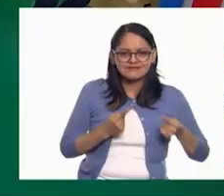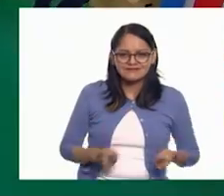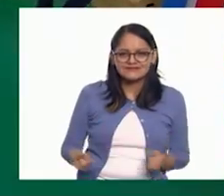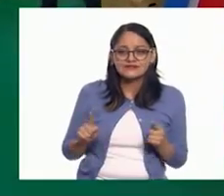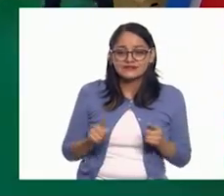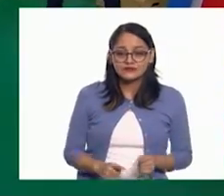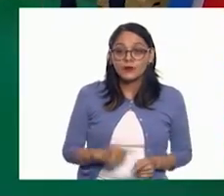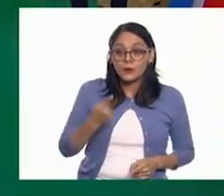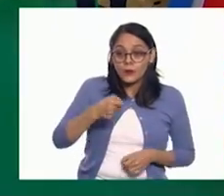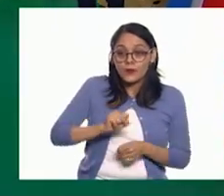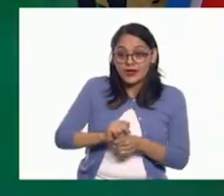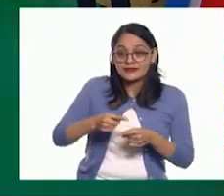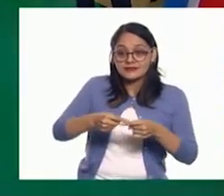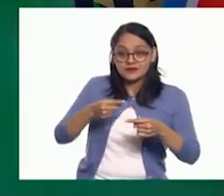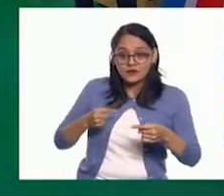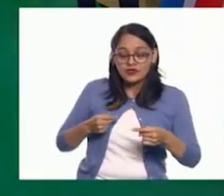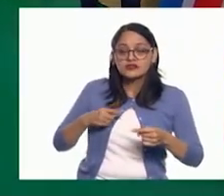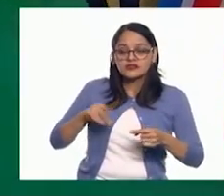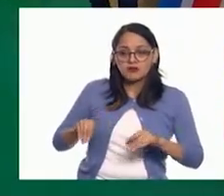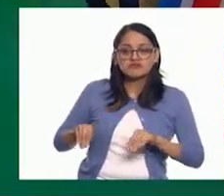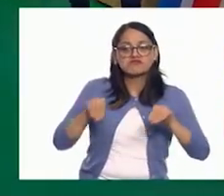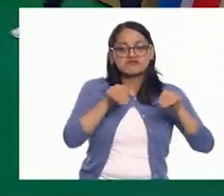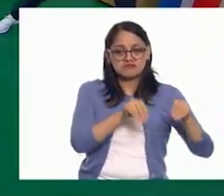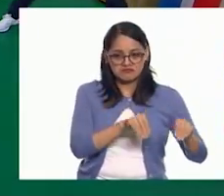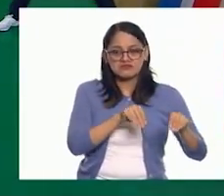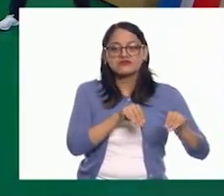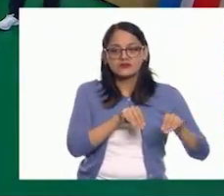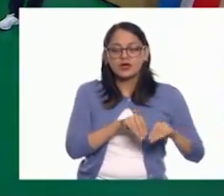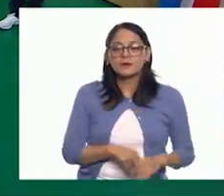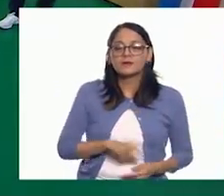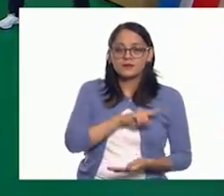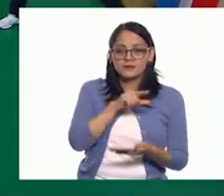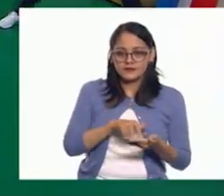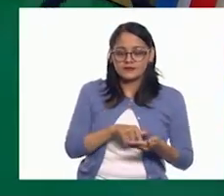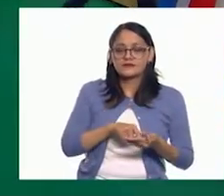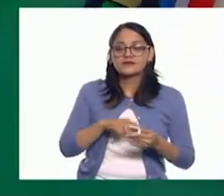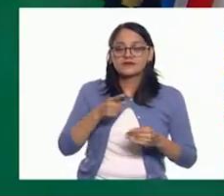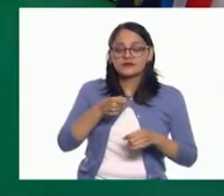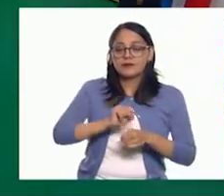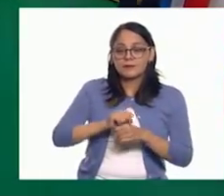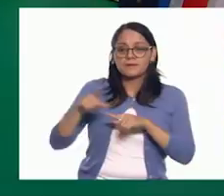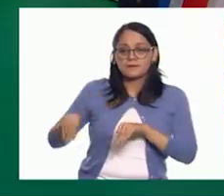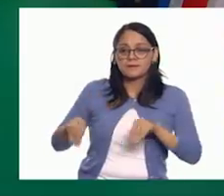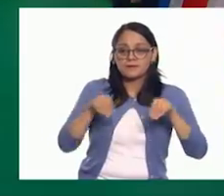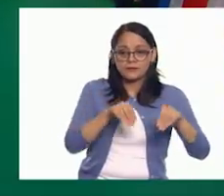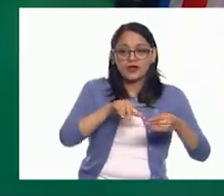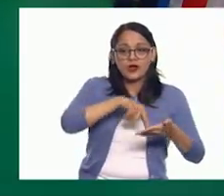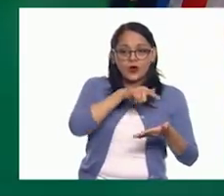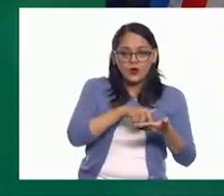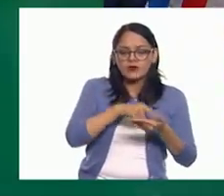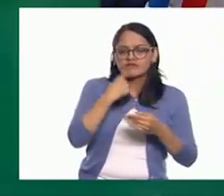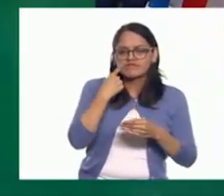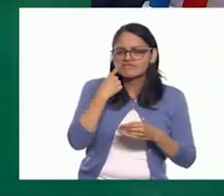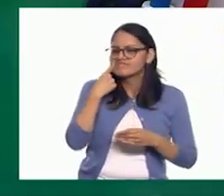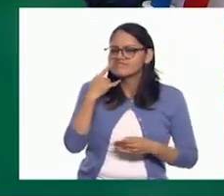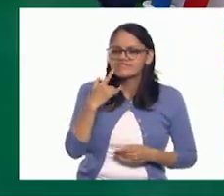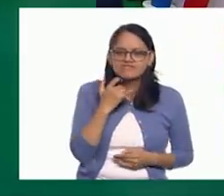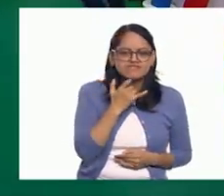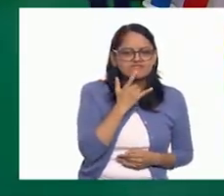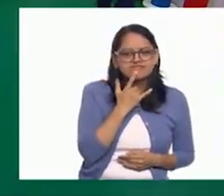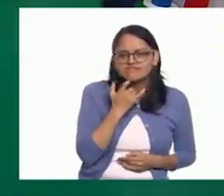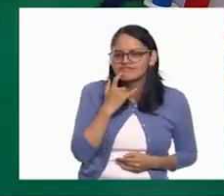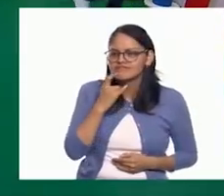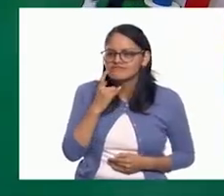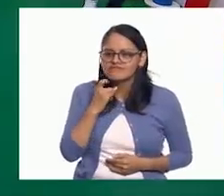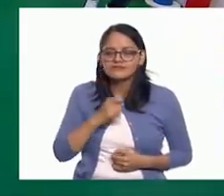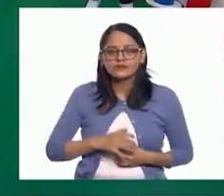distinguir. Esta semana me desplacé. Esta semana me desplacé. Para el espacio poder recorrer. Para el